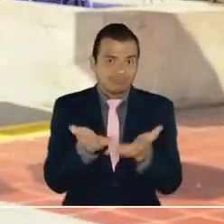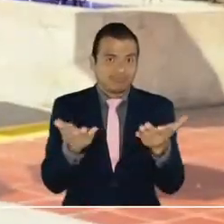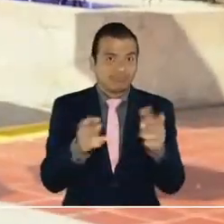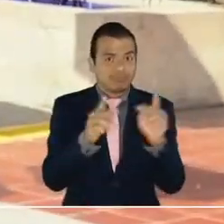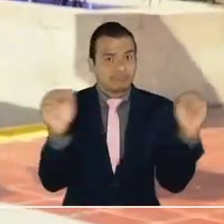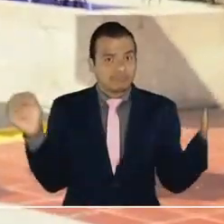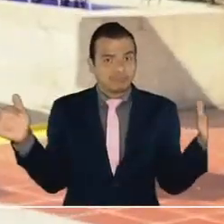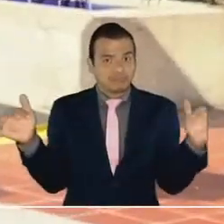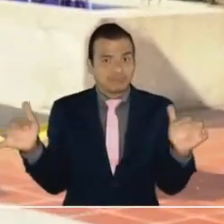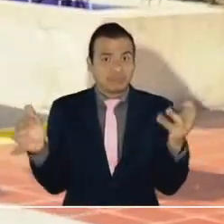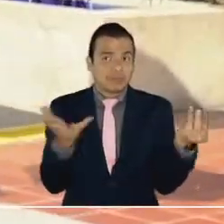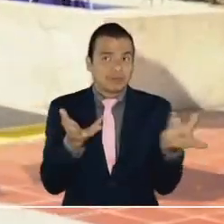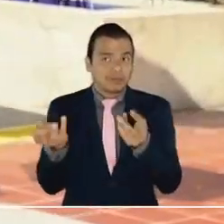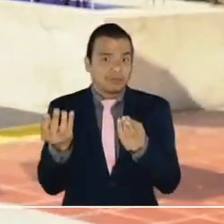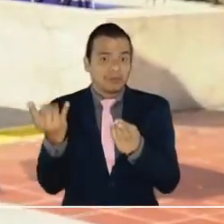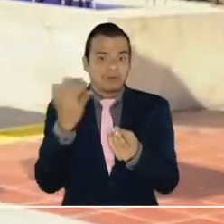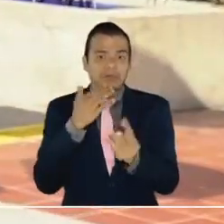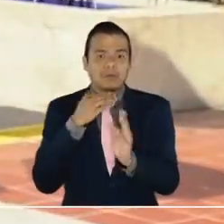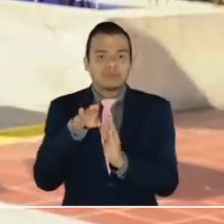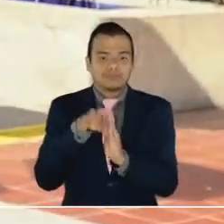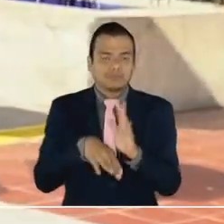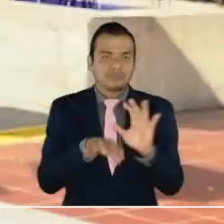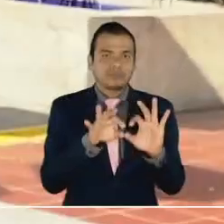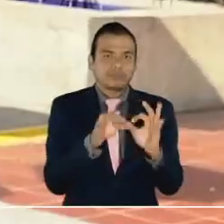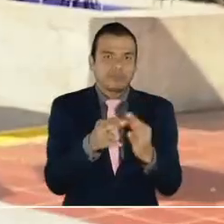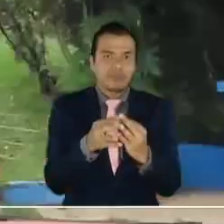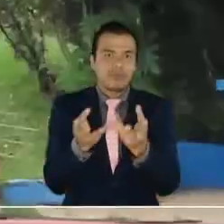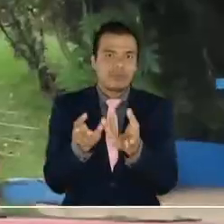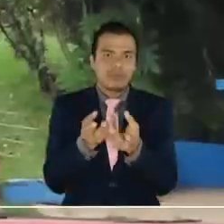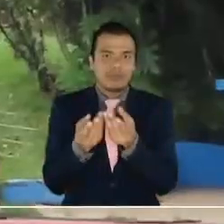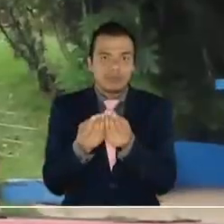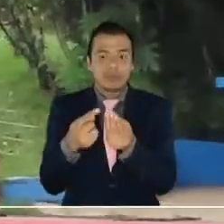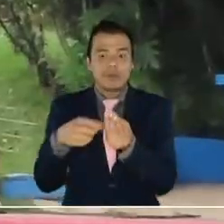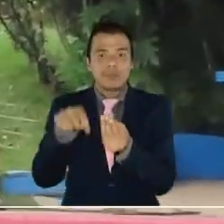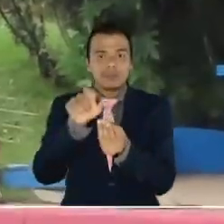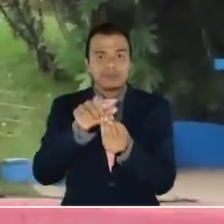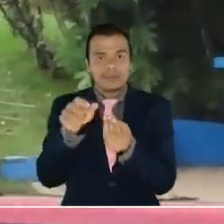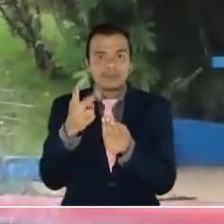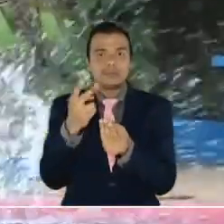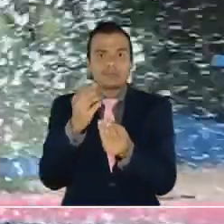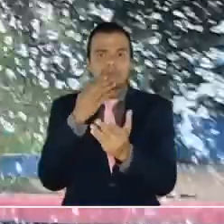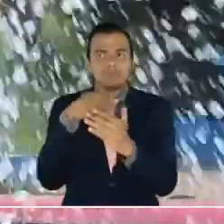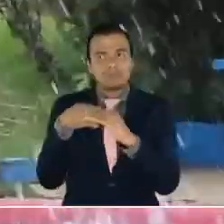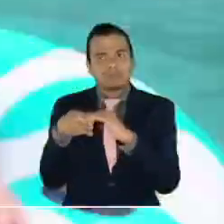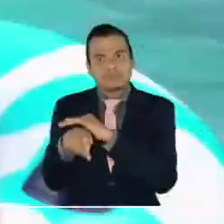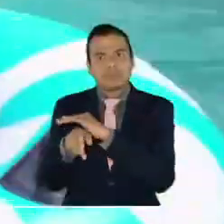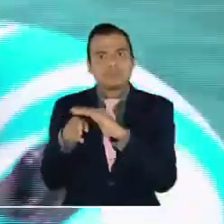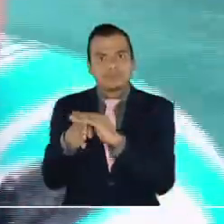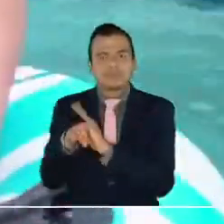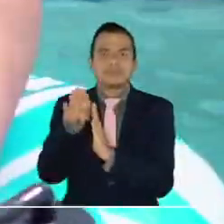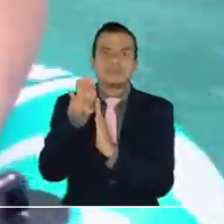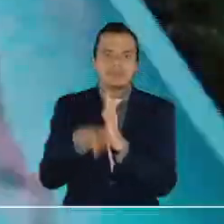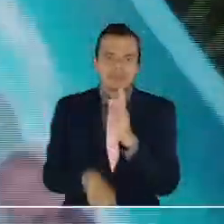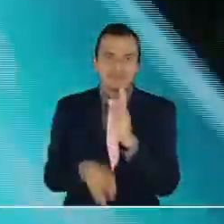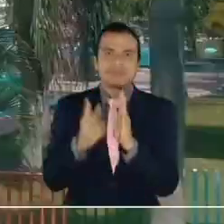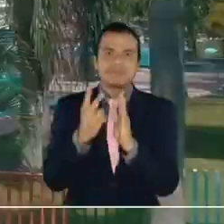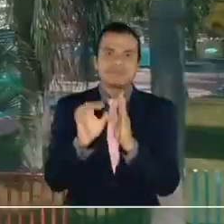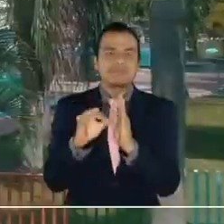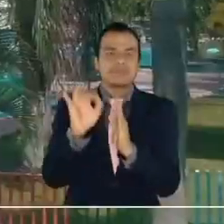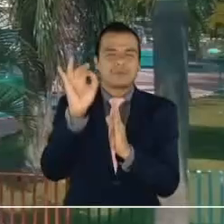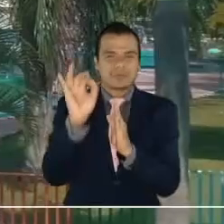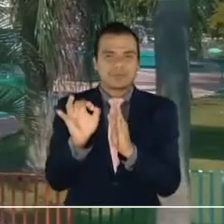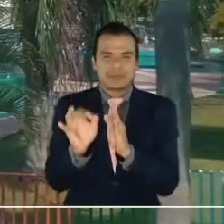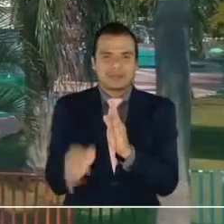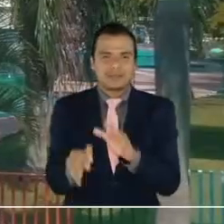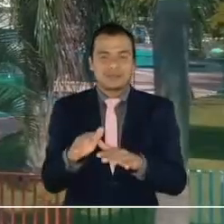en familia y para grupos a partir de 20 personas, descuentos del 20% en el ingreso en el Acuaparque de La Caña. El río lento,